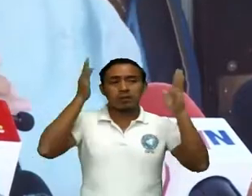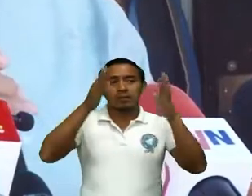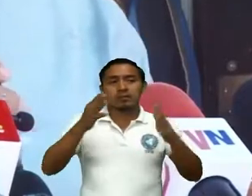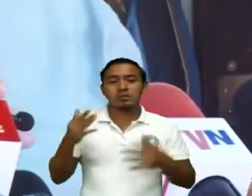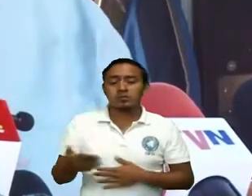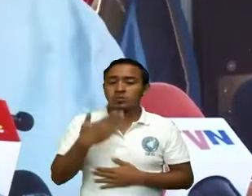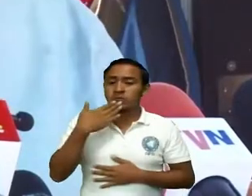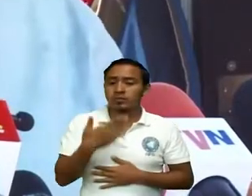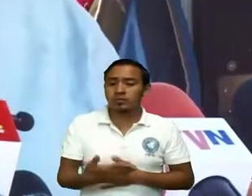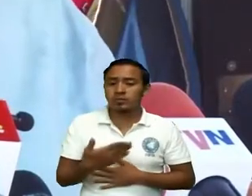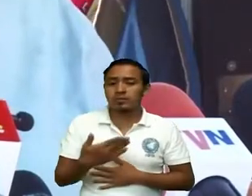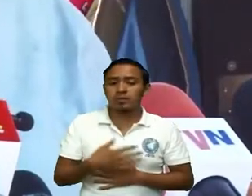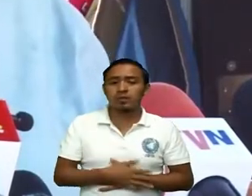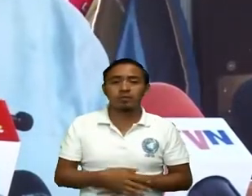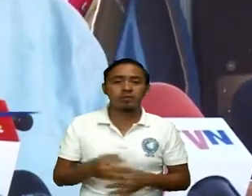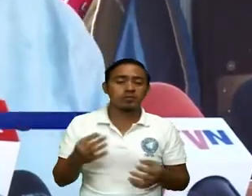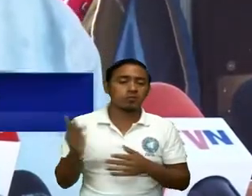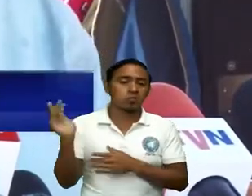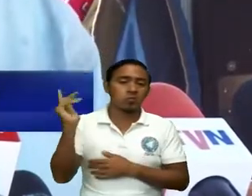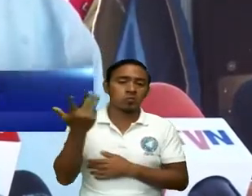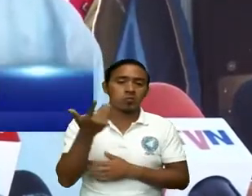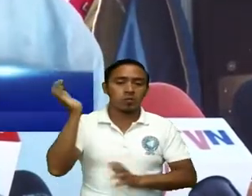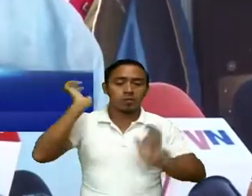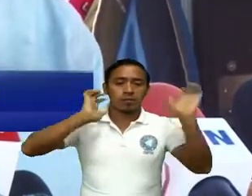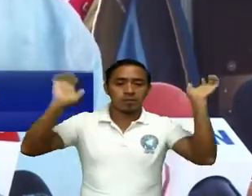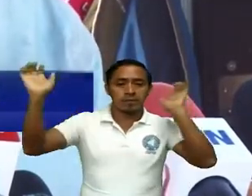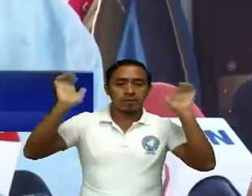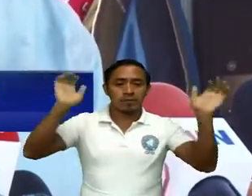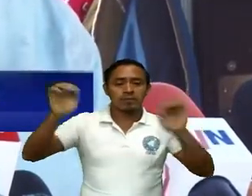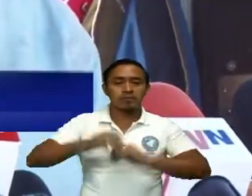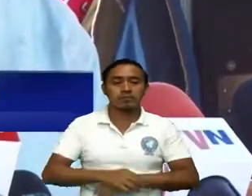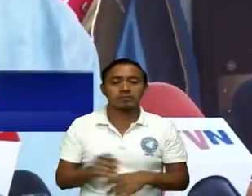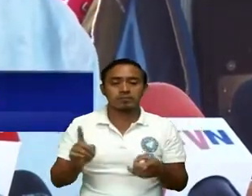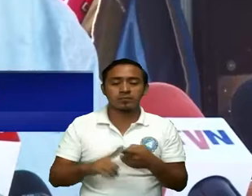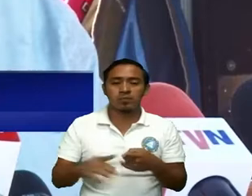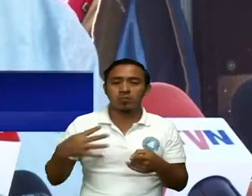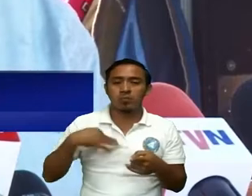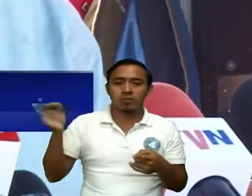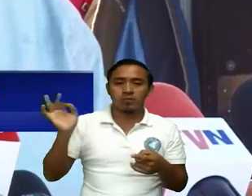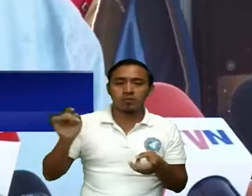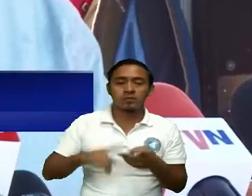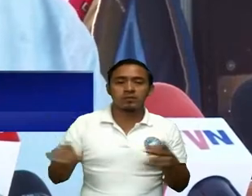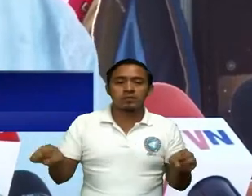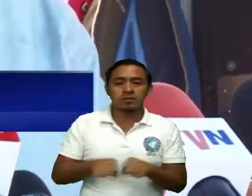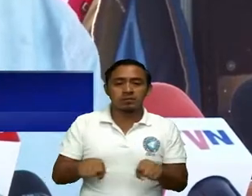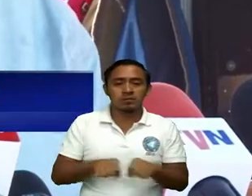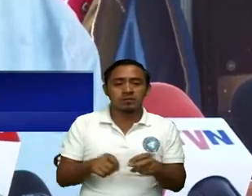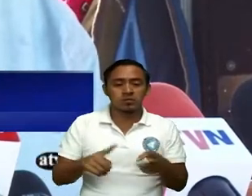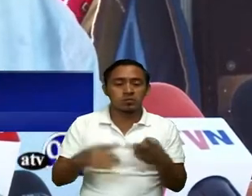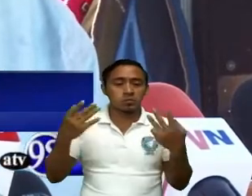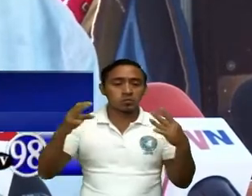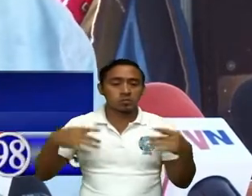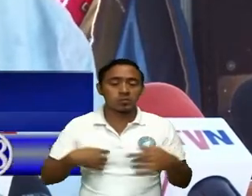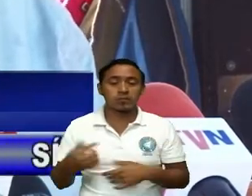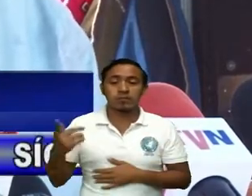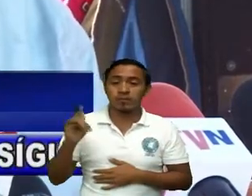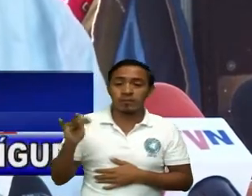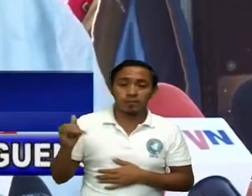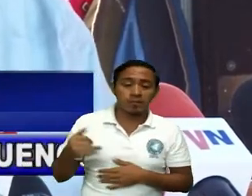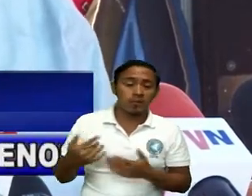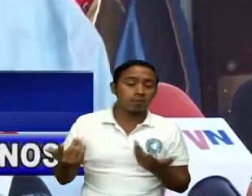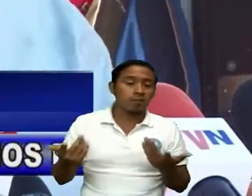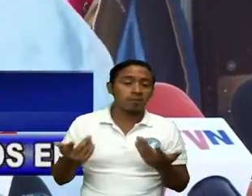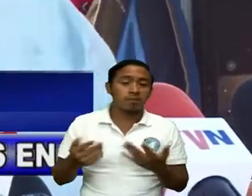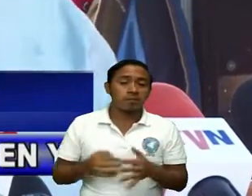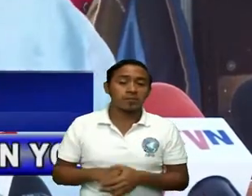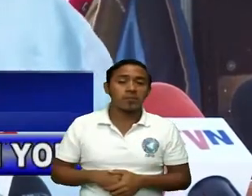calidez vamos a tener en todos los mercados. Encontrarán uniformes, zapatos, trajes típicos, artesanía.